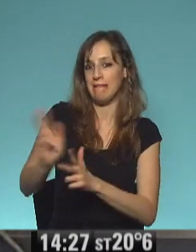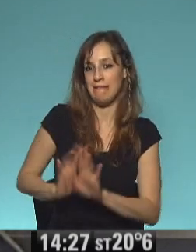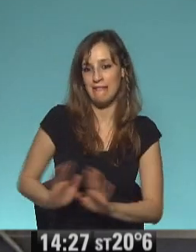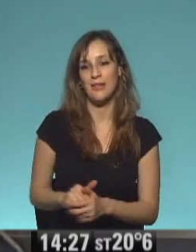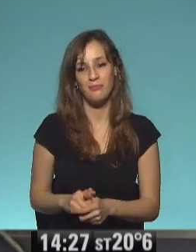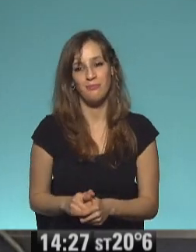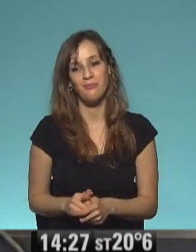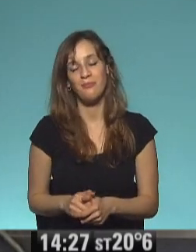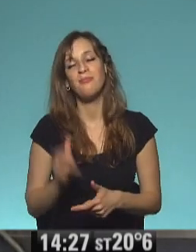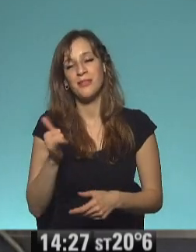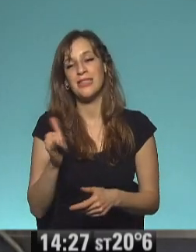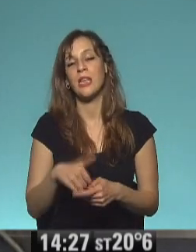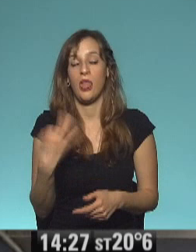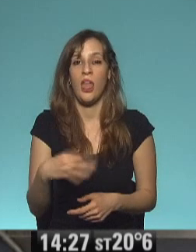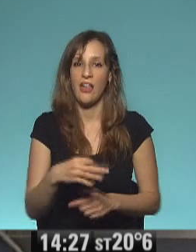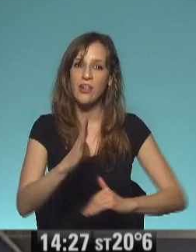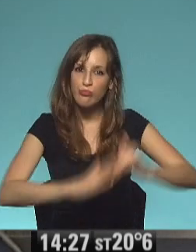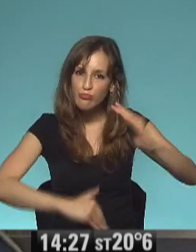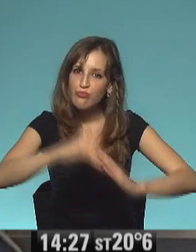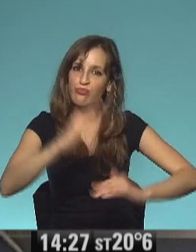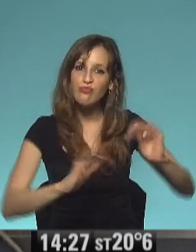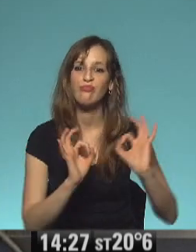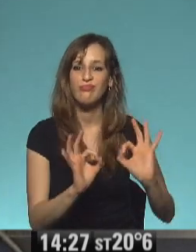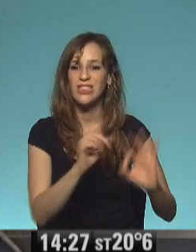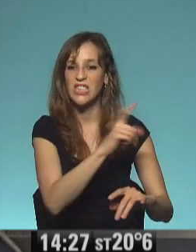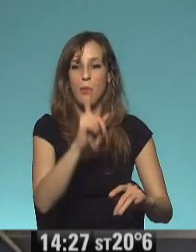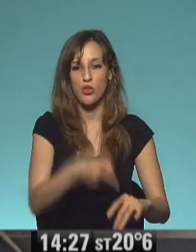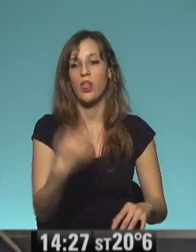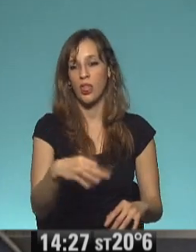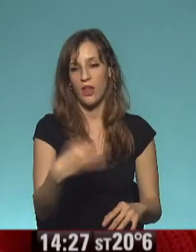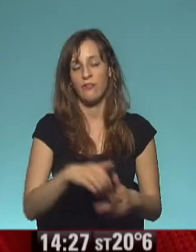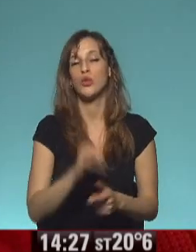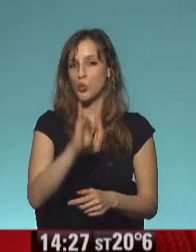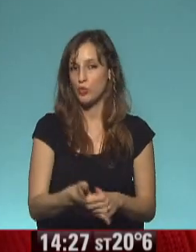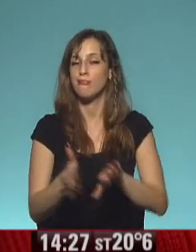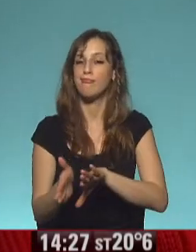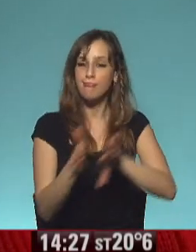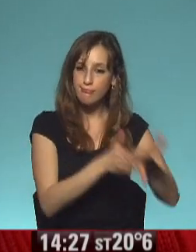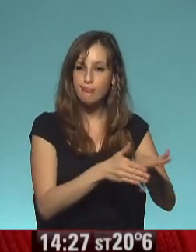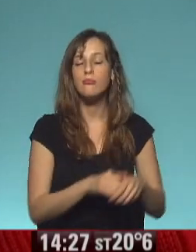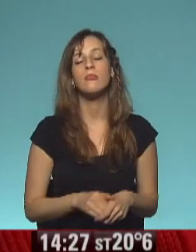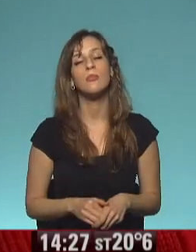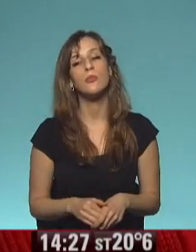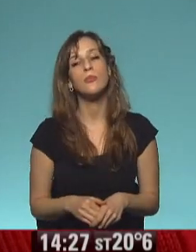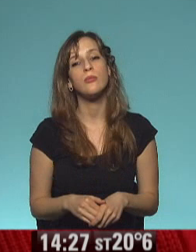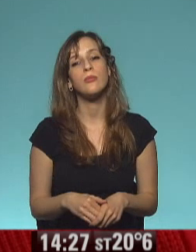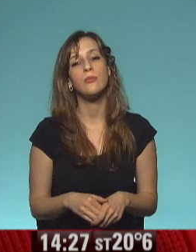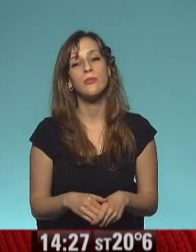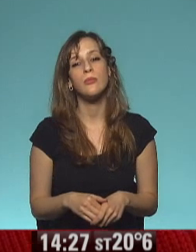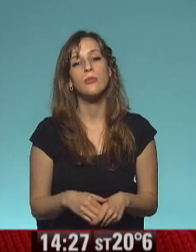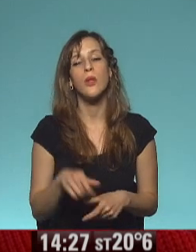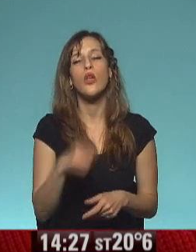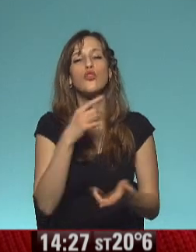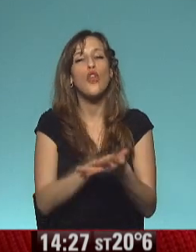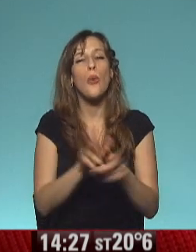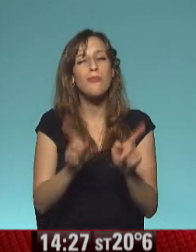palabra. Pero sí hay que terminarlo y hay que poner eso en marcha rápidamente. Una pregunta muy rápida que tiene que ver con esto que usted señaló, la necesidad de construir un país más